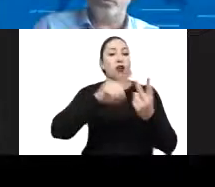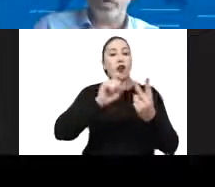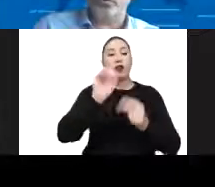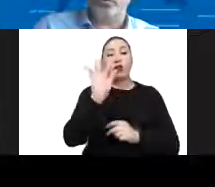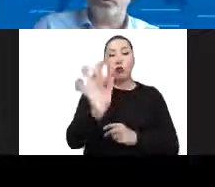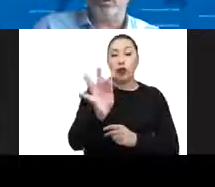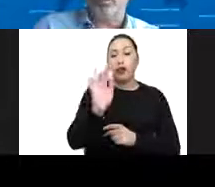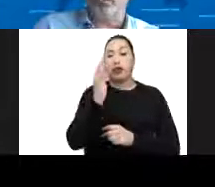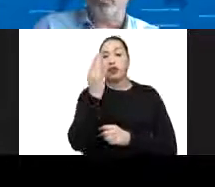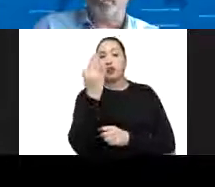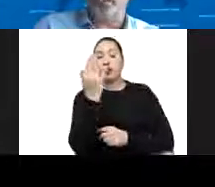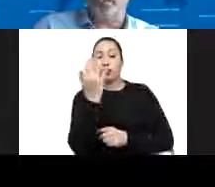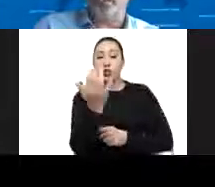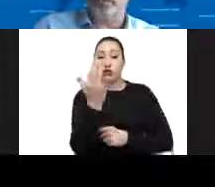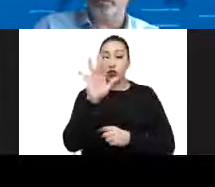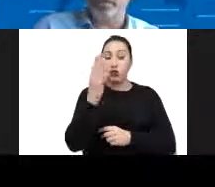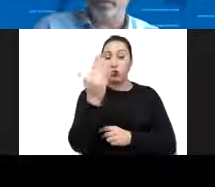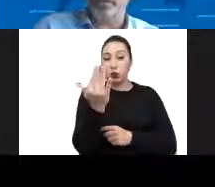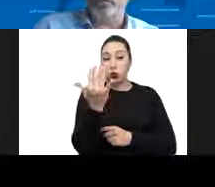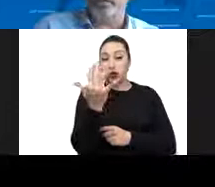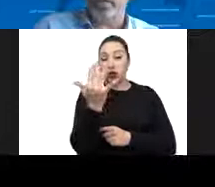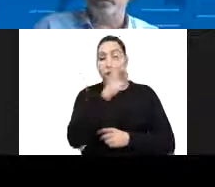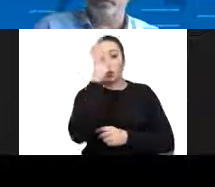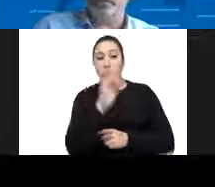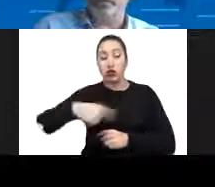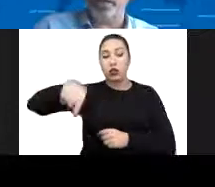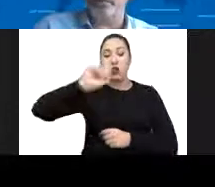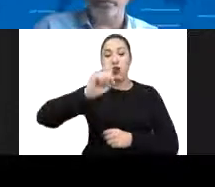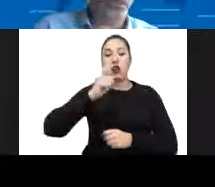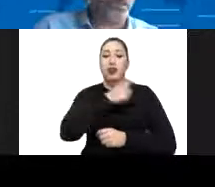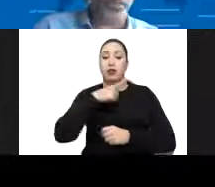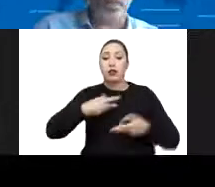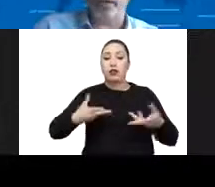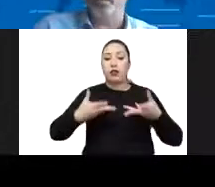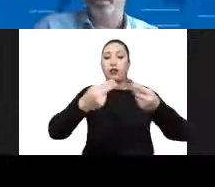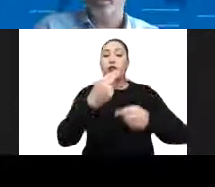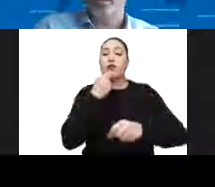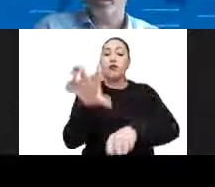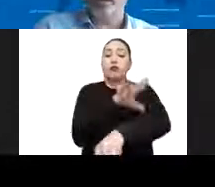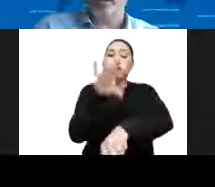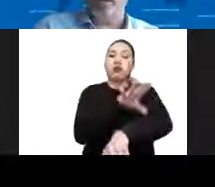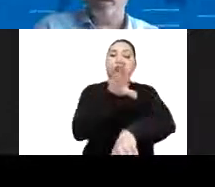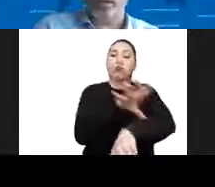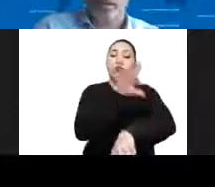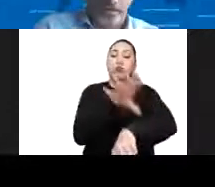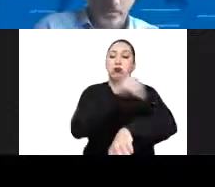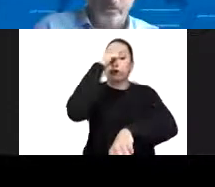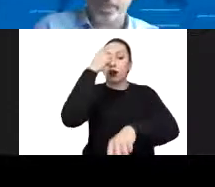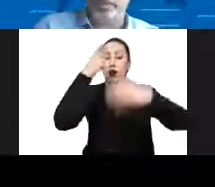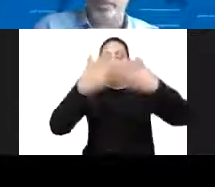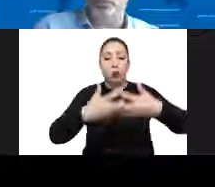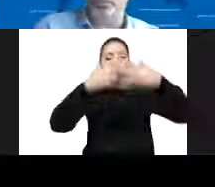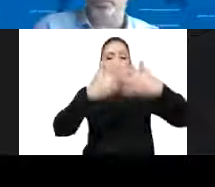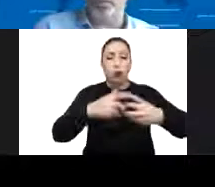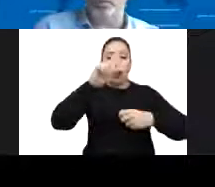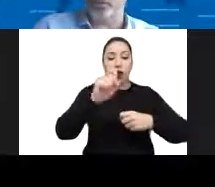40-50% de los gastos de un operador tienen que ver con el gasto de energía, ya sea para quitar el agua de una